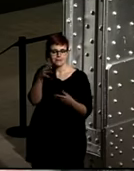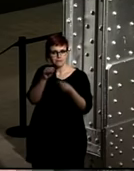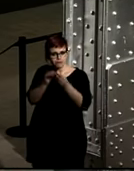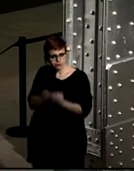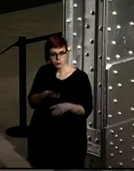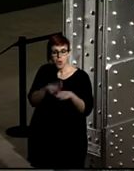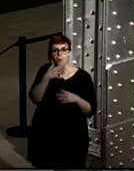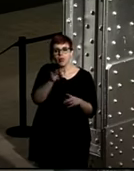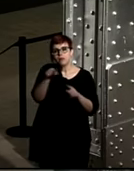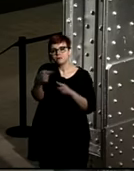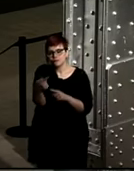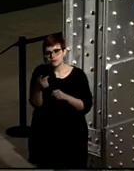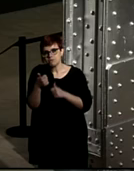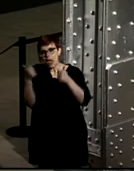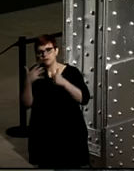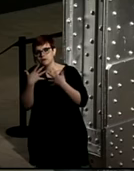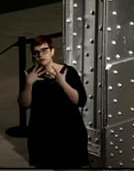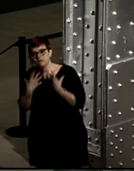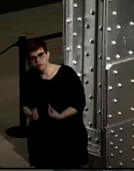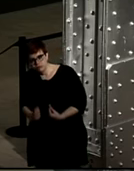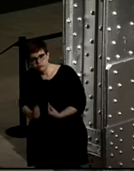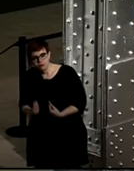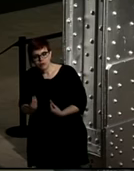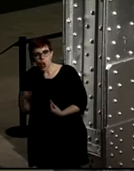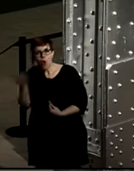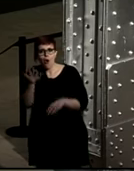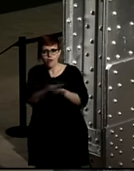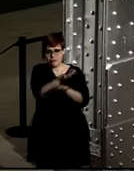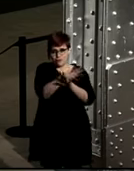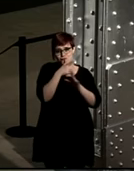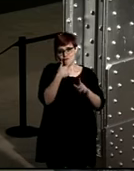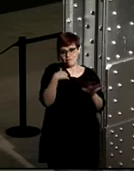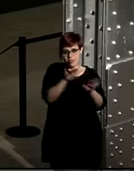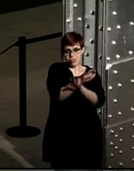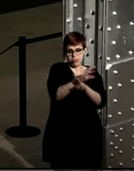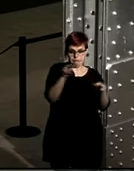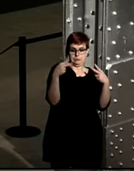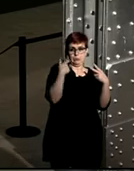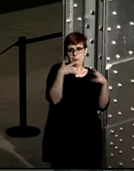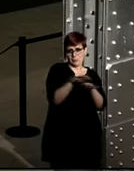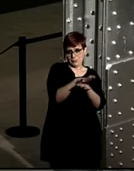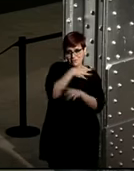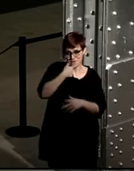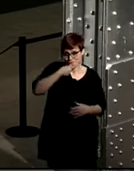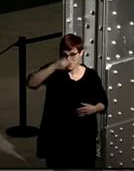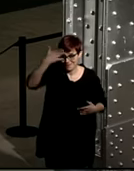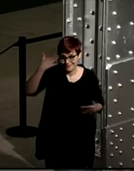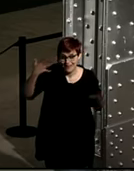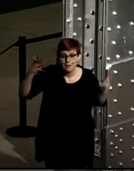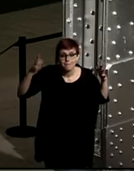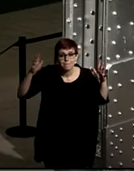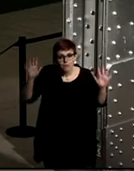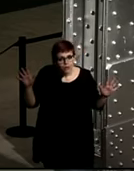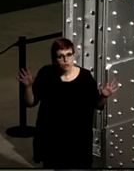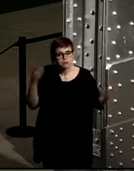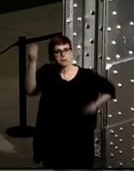más dramática o con esto de reírse de uno mismo, que también está muy bien, pero yo creo